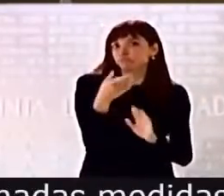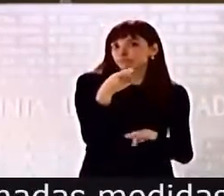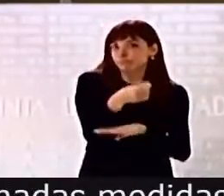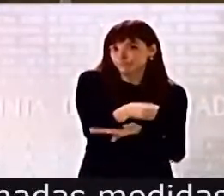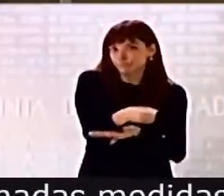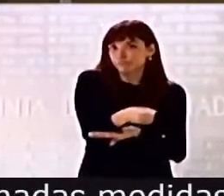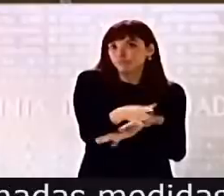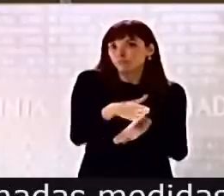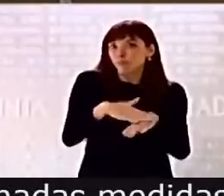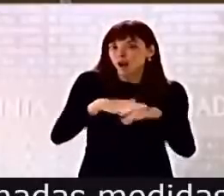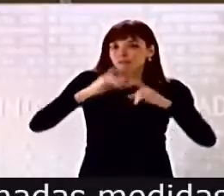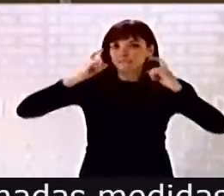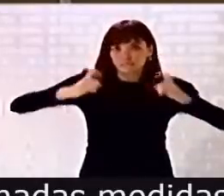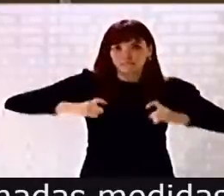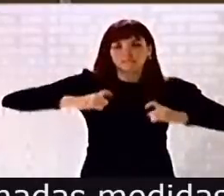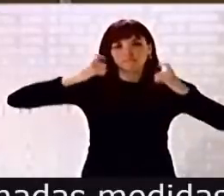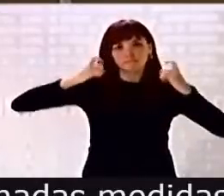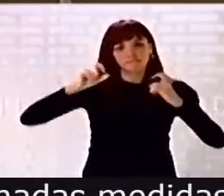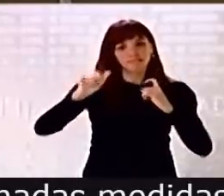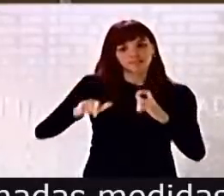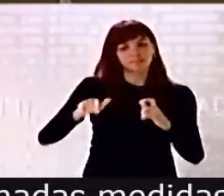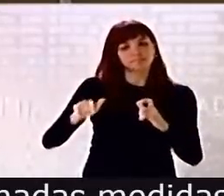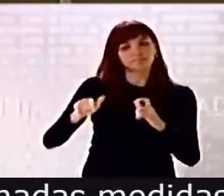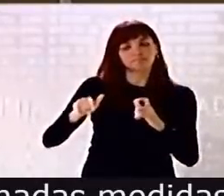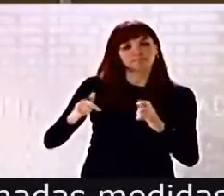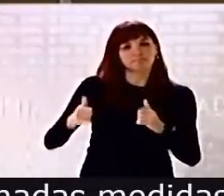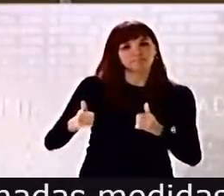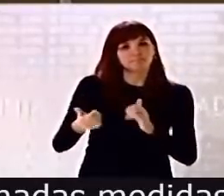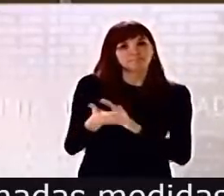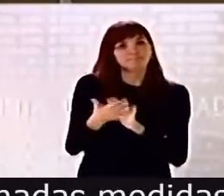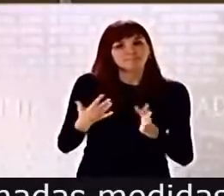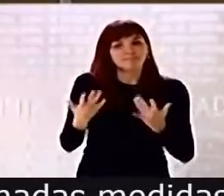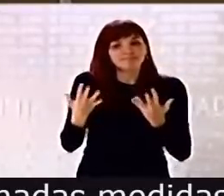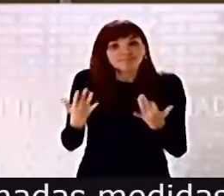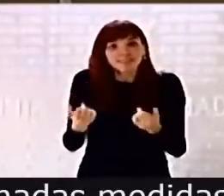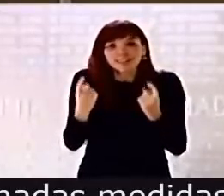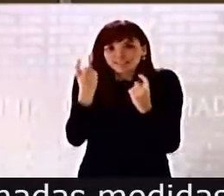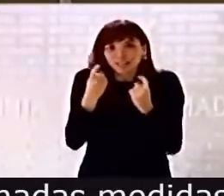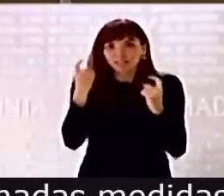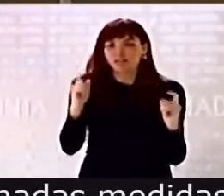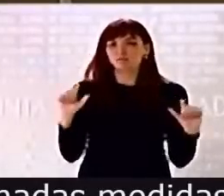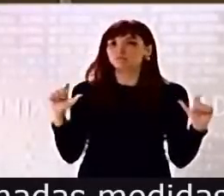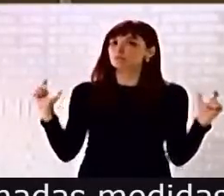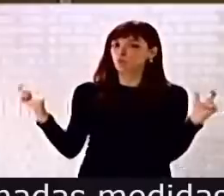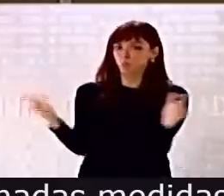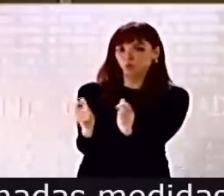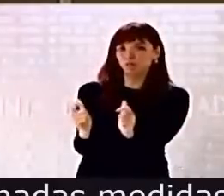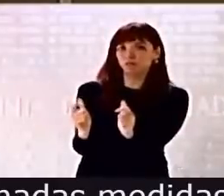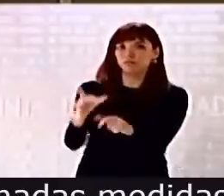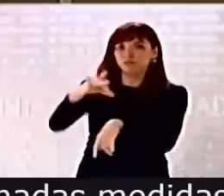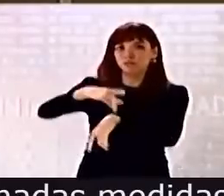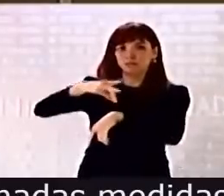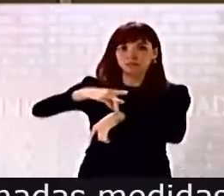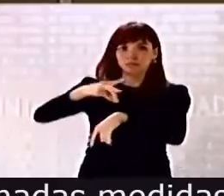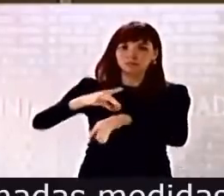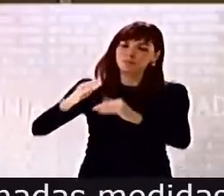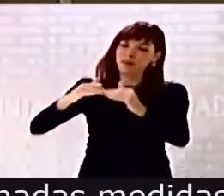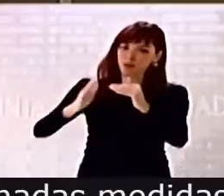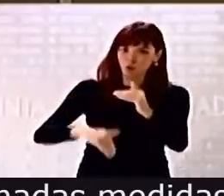a una reducción más rápida, si cabe, de la incidencia